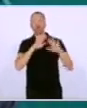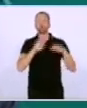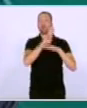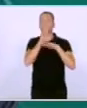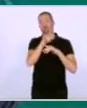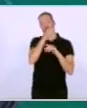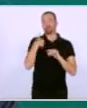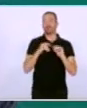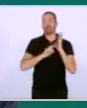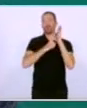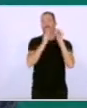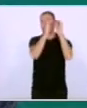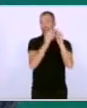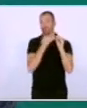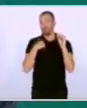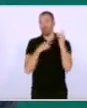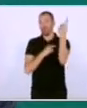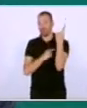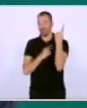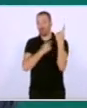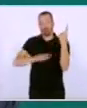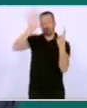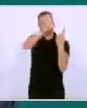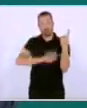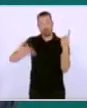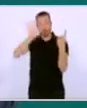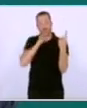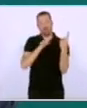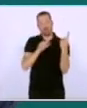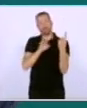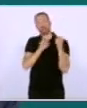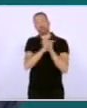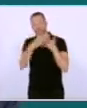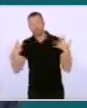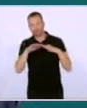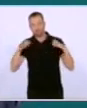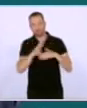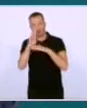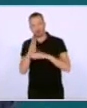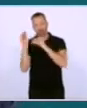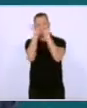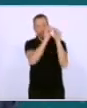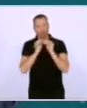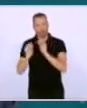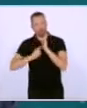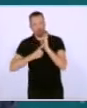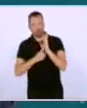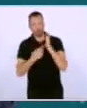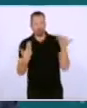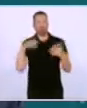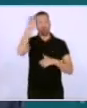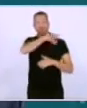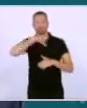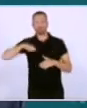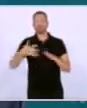nacional y además generando desigualdades entre los españoles las comunidades autónomas son los que hacen que los